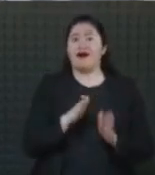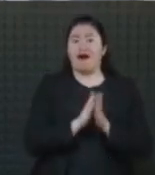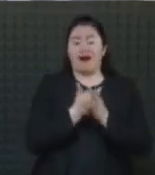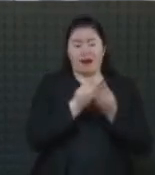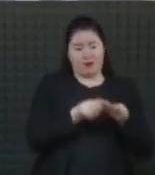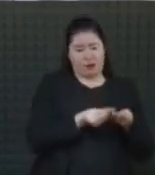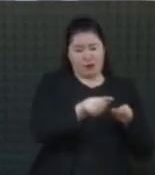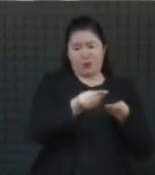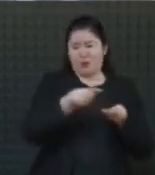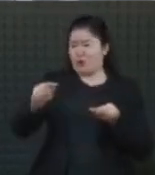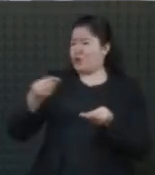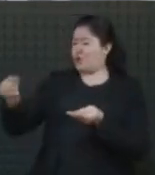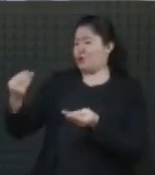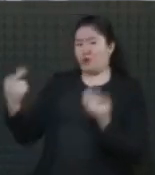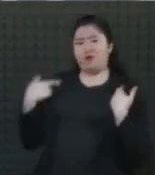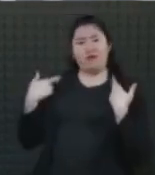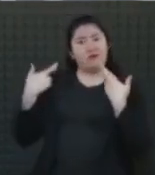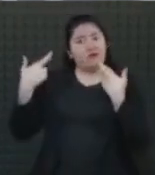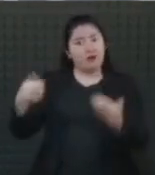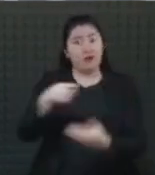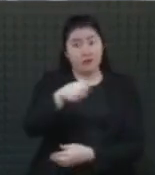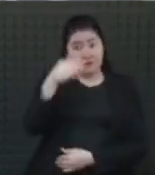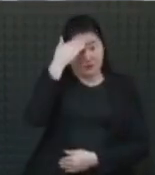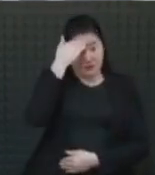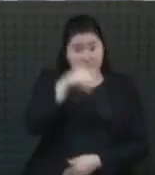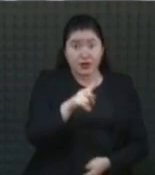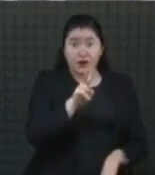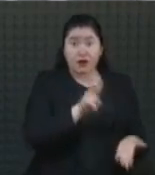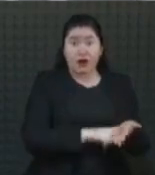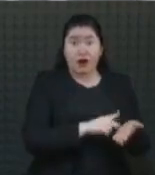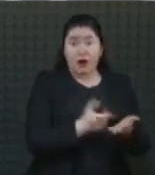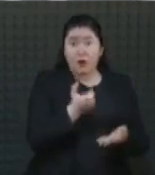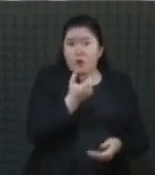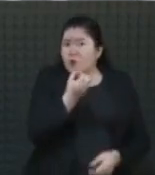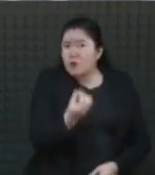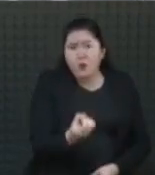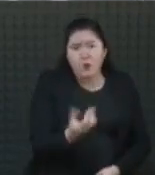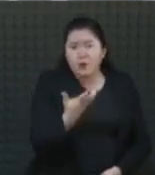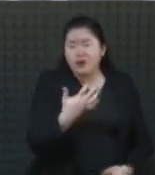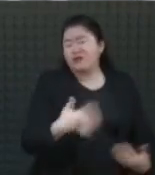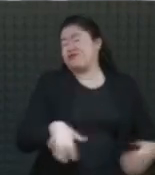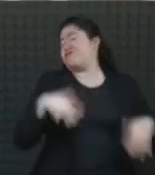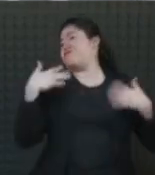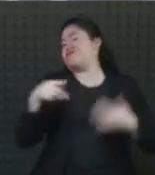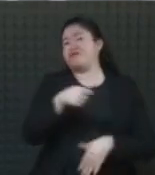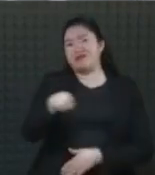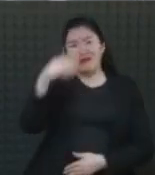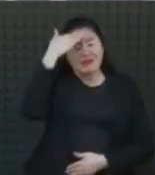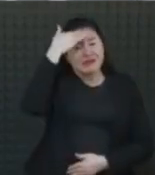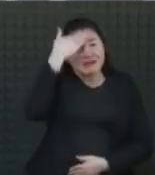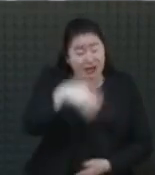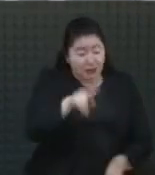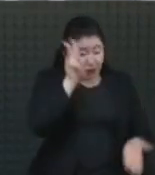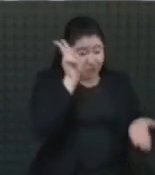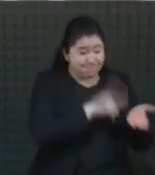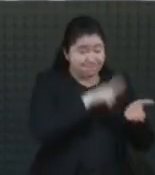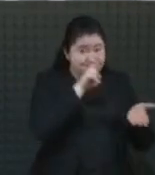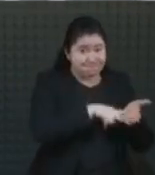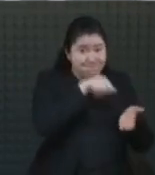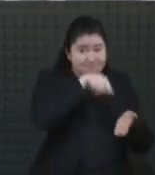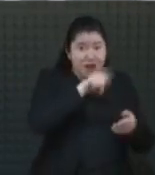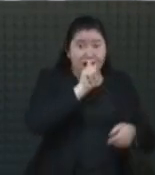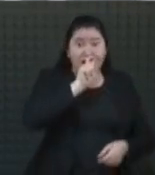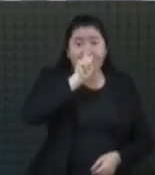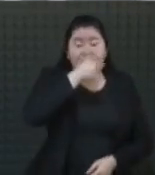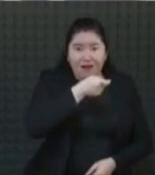están llevando. Saben cómo pueden extender el fomento a la lectura. Saben que un mexicano que lee es un